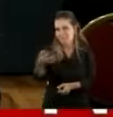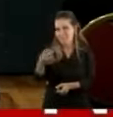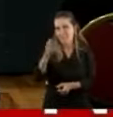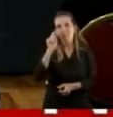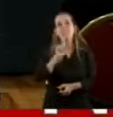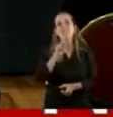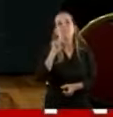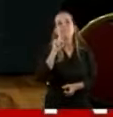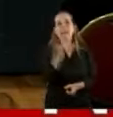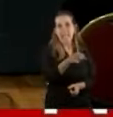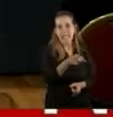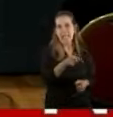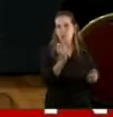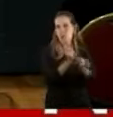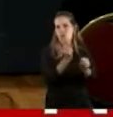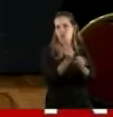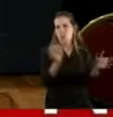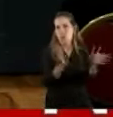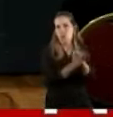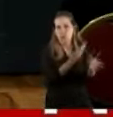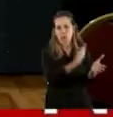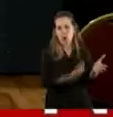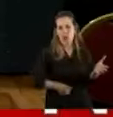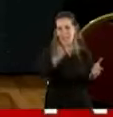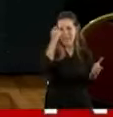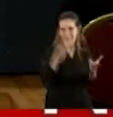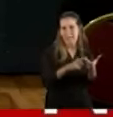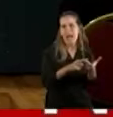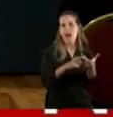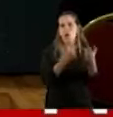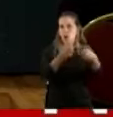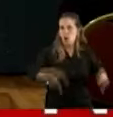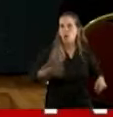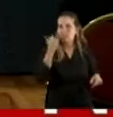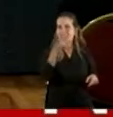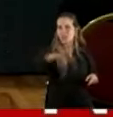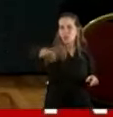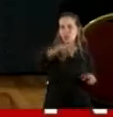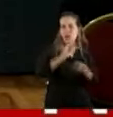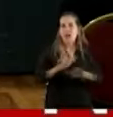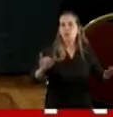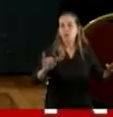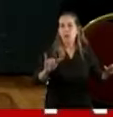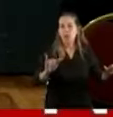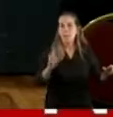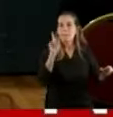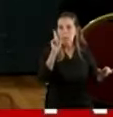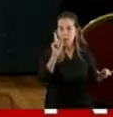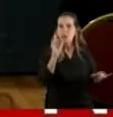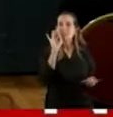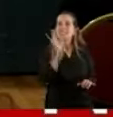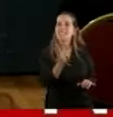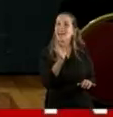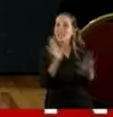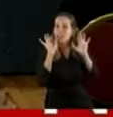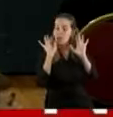con la potencia del Estado, bueno, con todas las herramientas y lo que ya organizaron y anunciaron? Pero en realidad, sabiendo, tal vez es